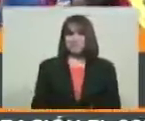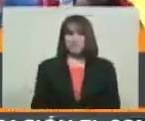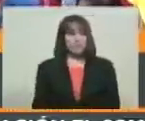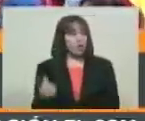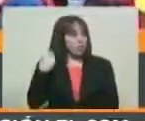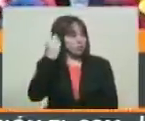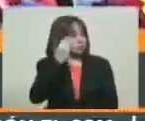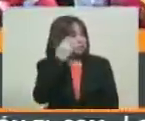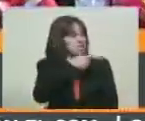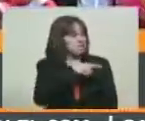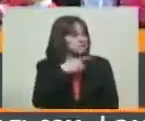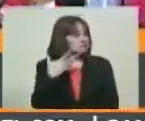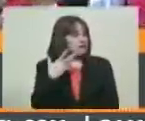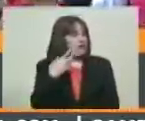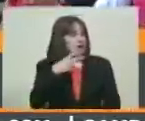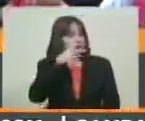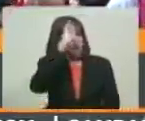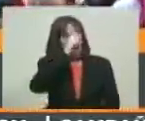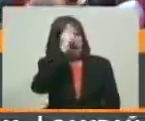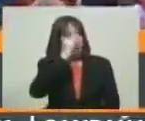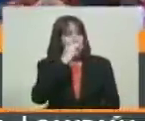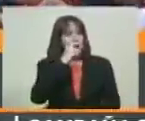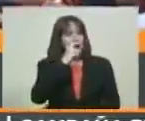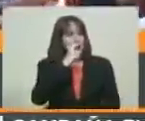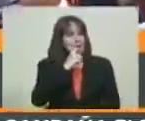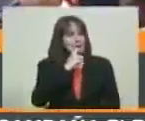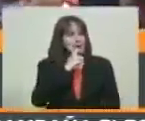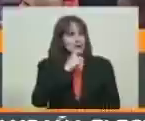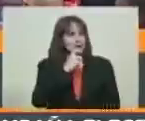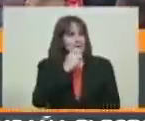¿Ustedes creen que Henry Faltrum?